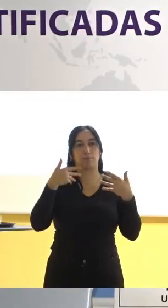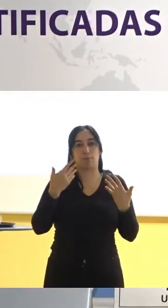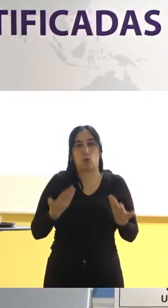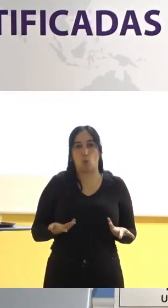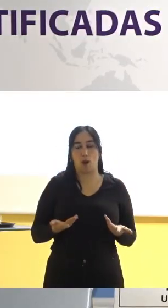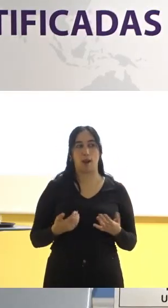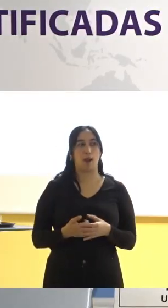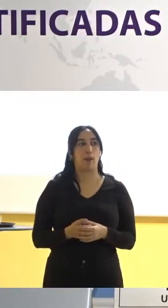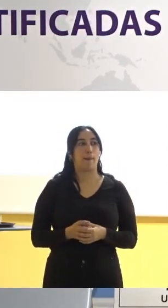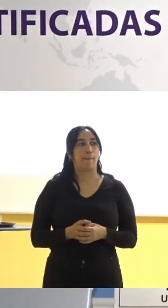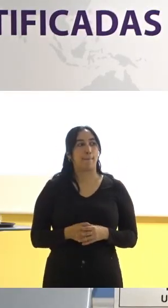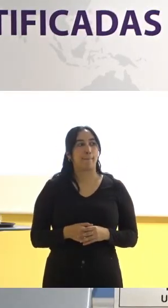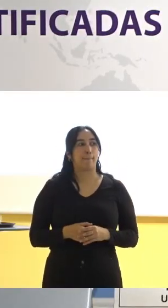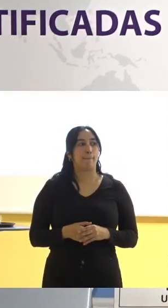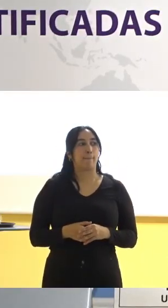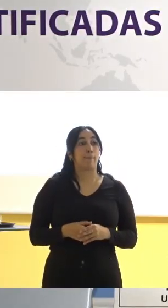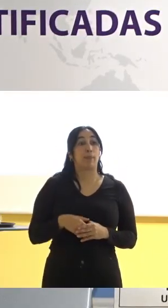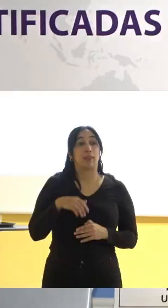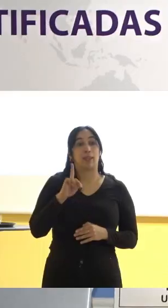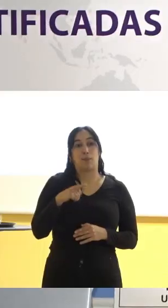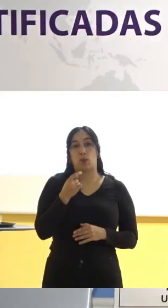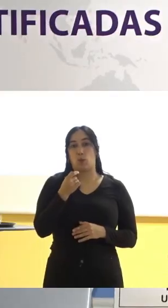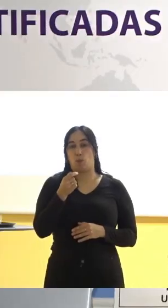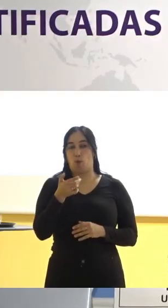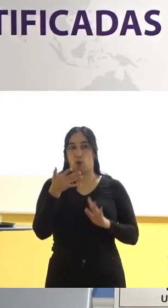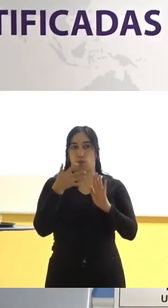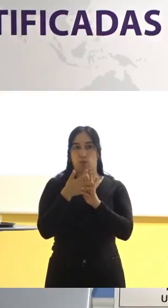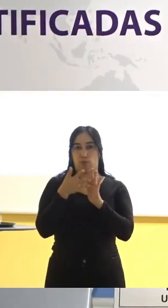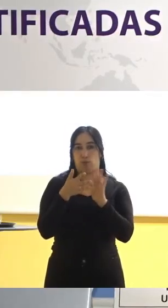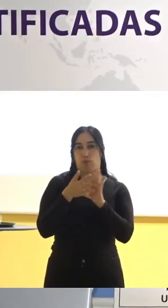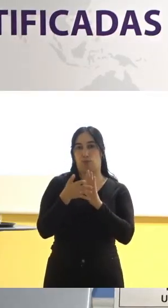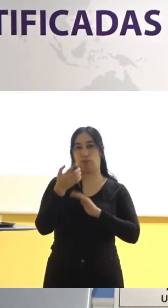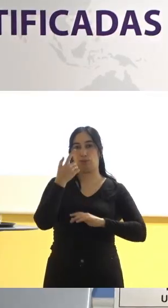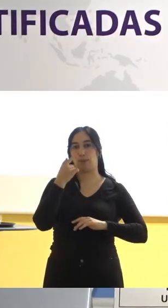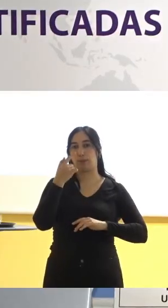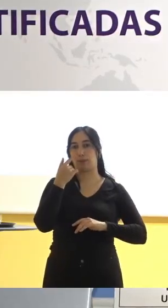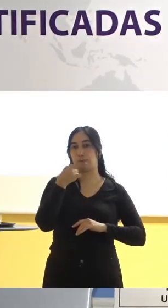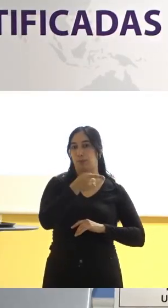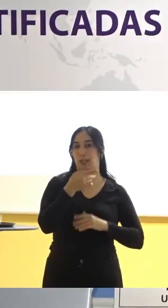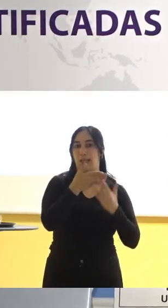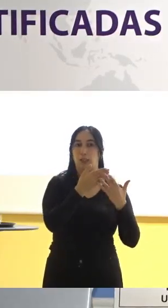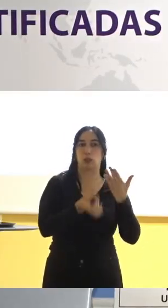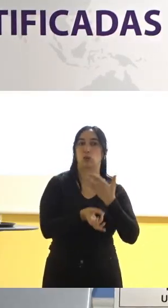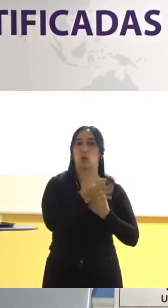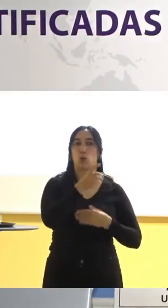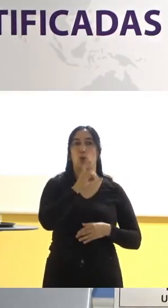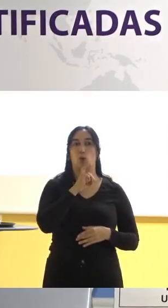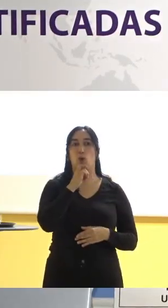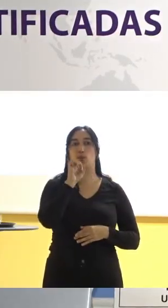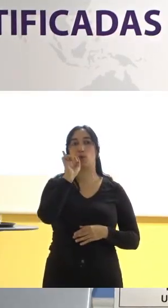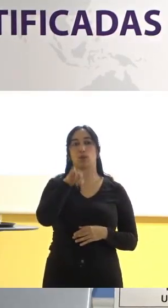encontramos. Y bueno, voy a dar paso un poco a contaros pues cómo se desarrolla este estudio y